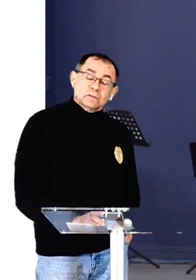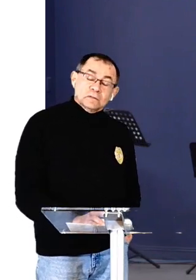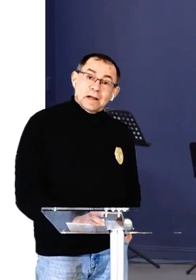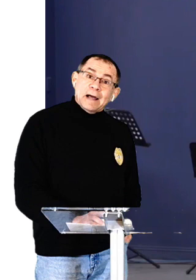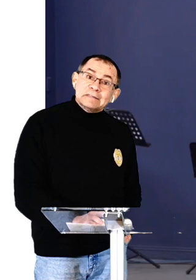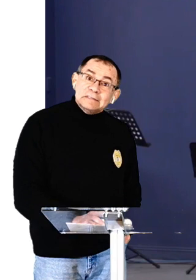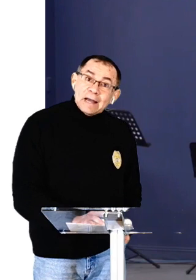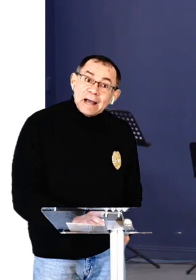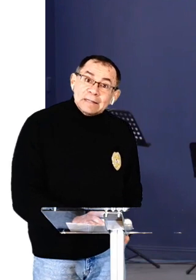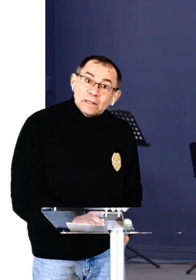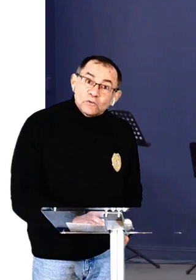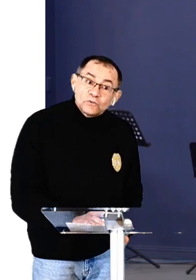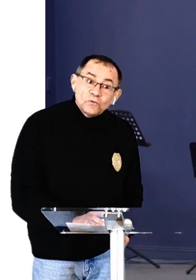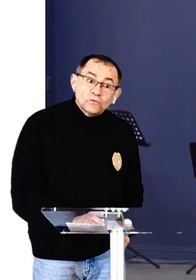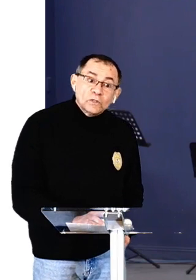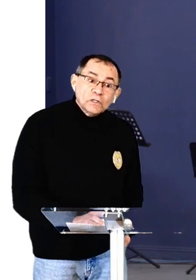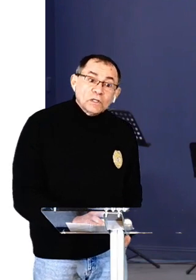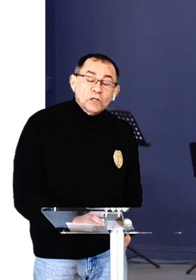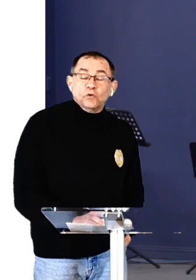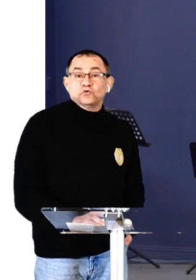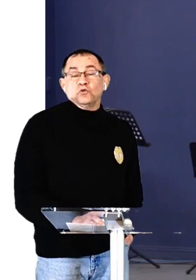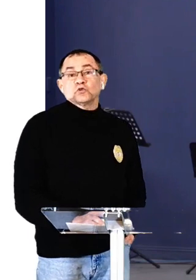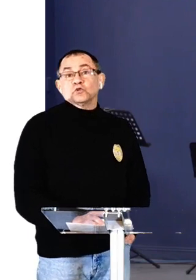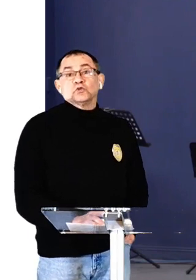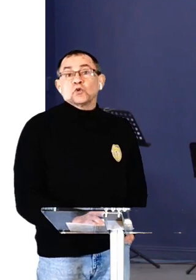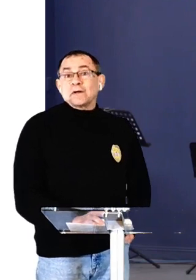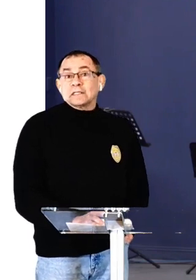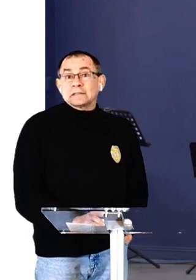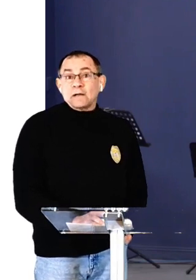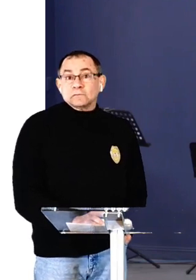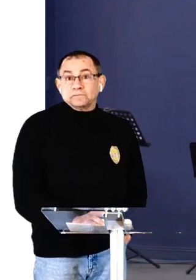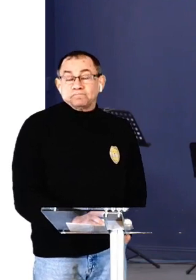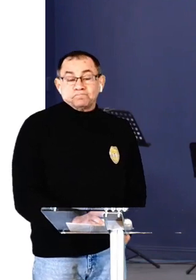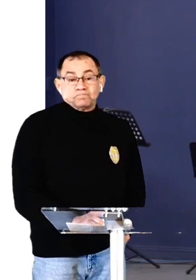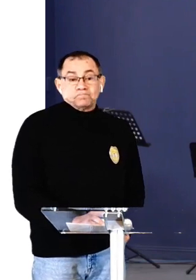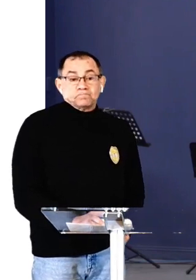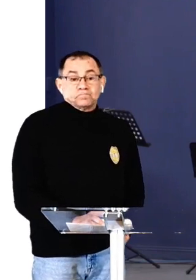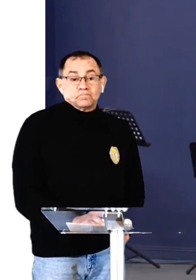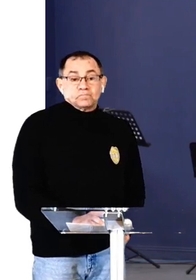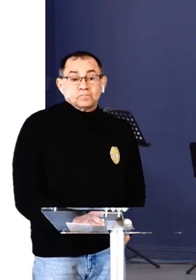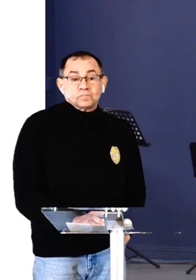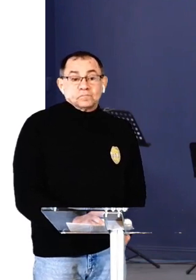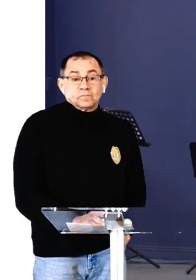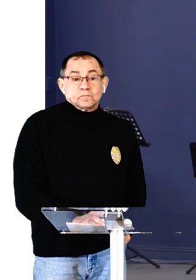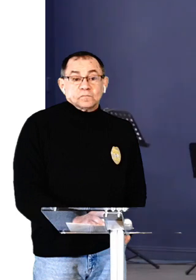regalo hacia los suyos, y los suyos no lo aceptaron.